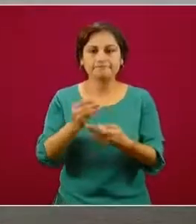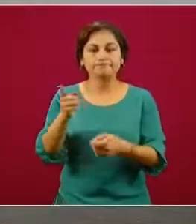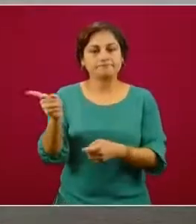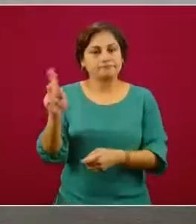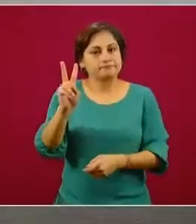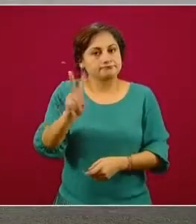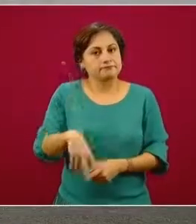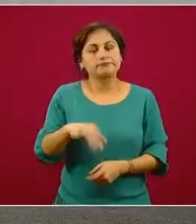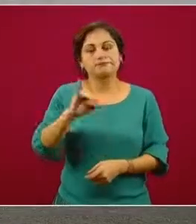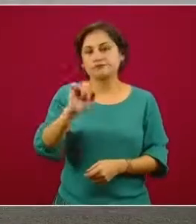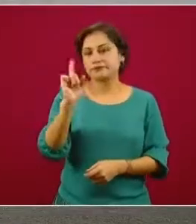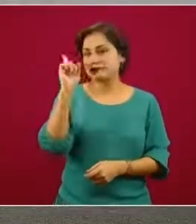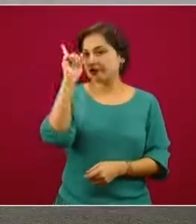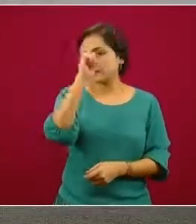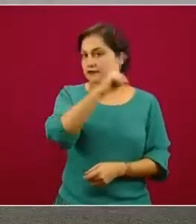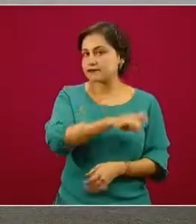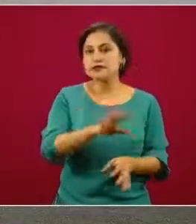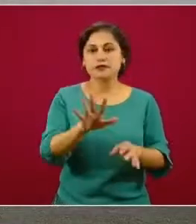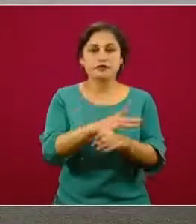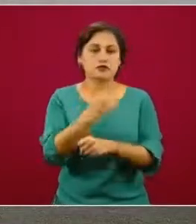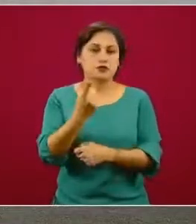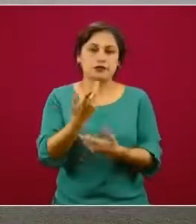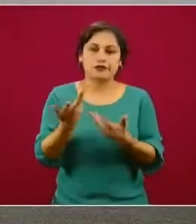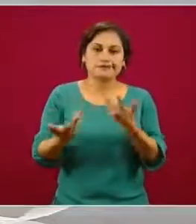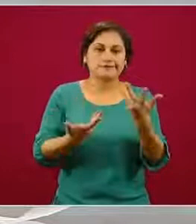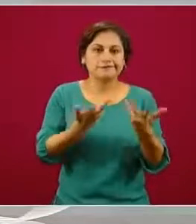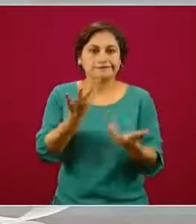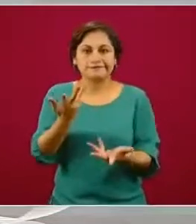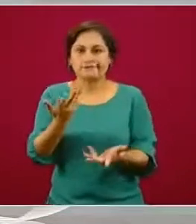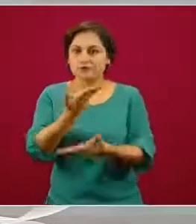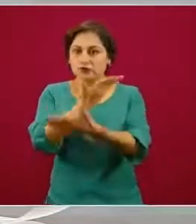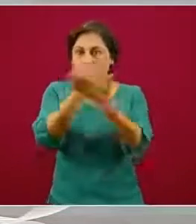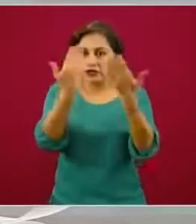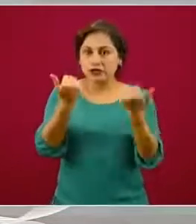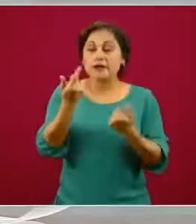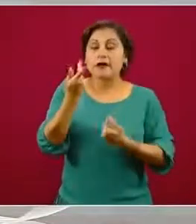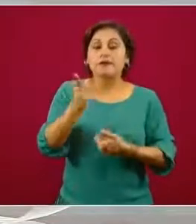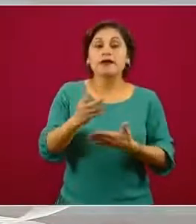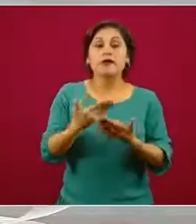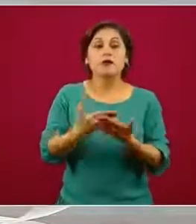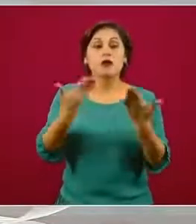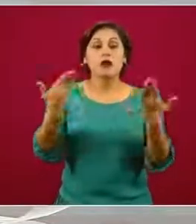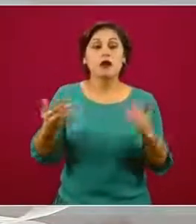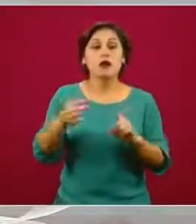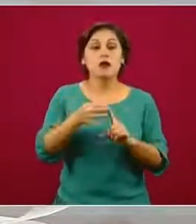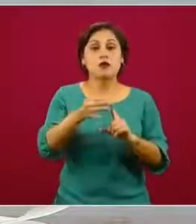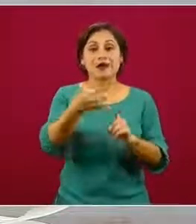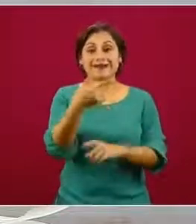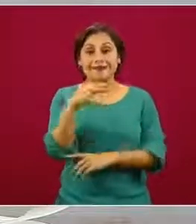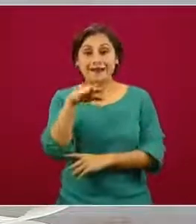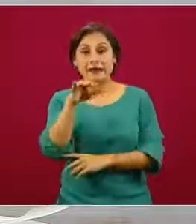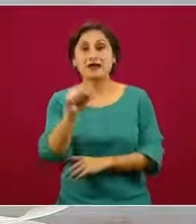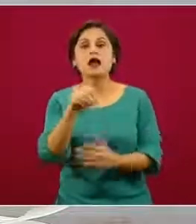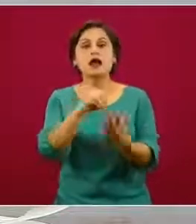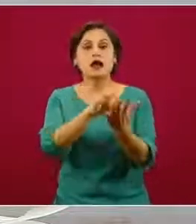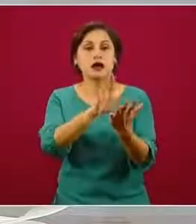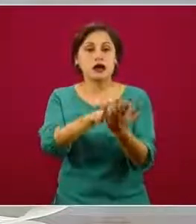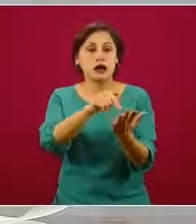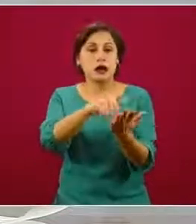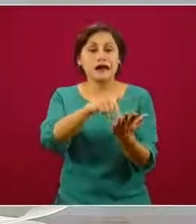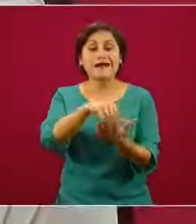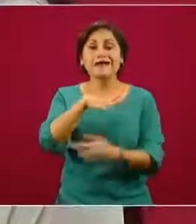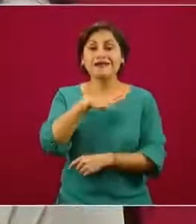hablaba por el tema de la precariedad. Ahora, con esta guía que la van a poder ustedes conocer, ahí están las